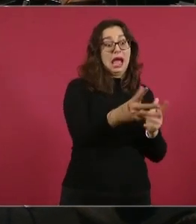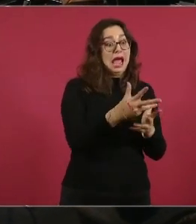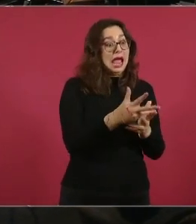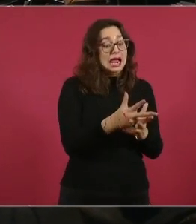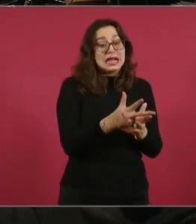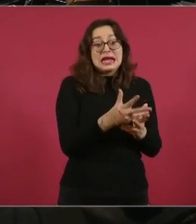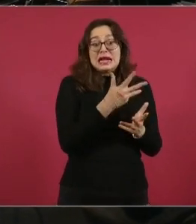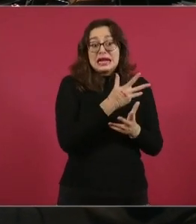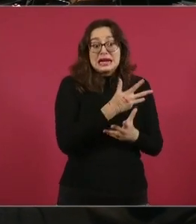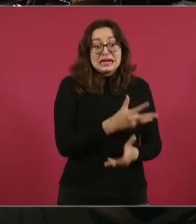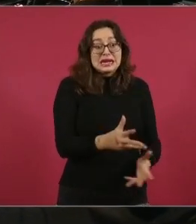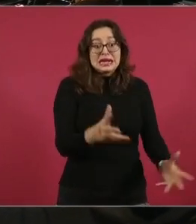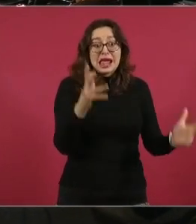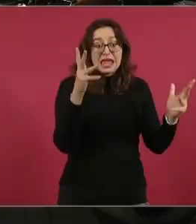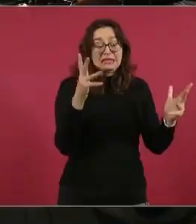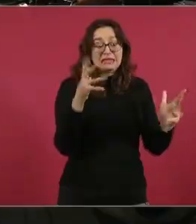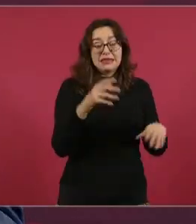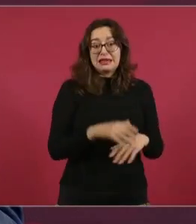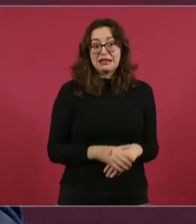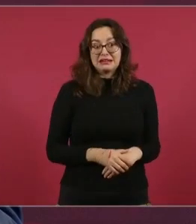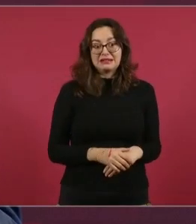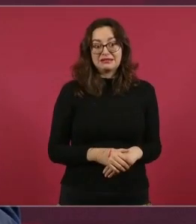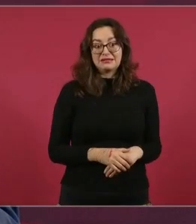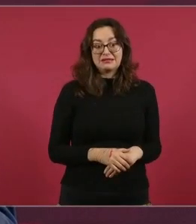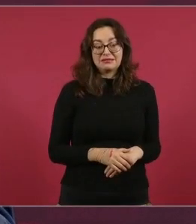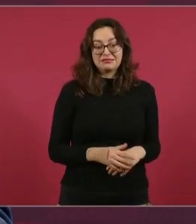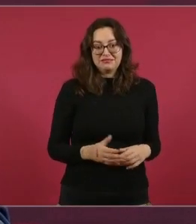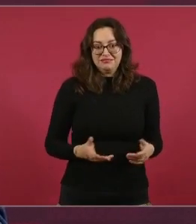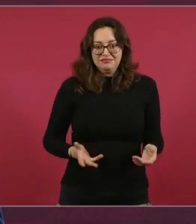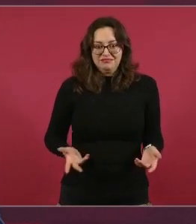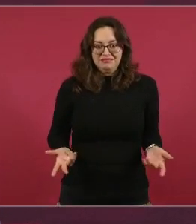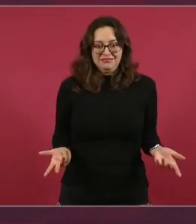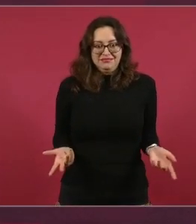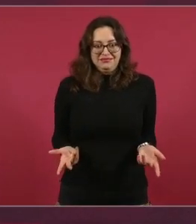de la pista de Santa Lucía. O sea,